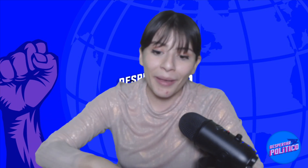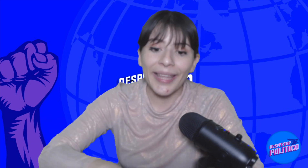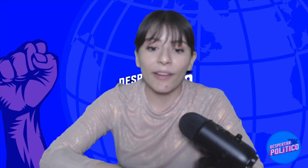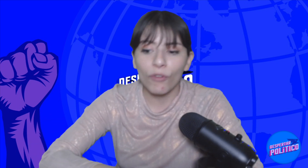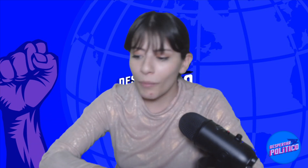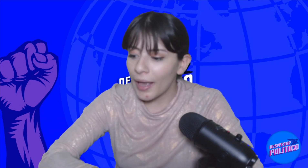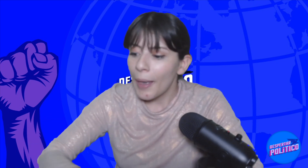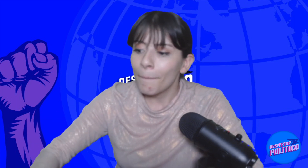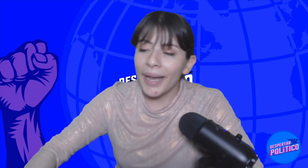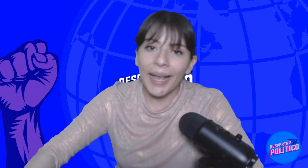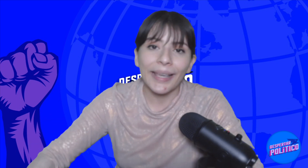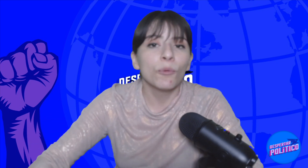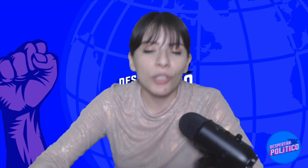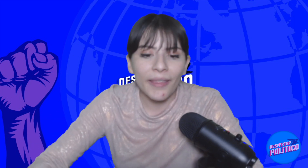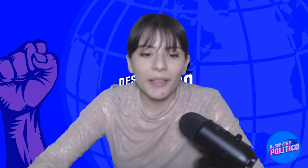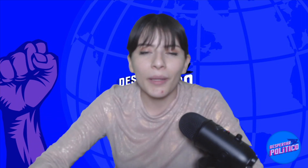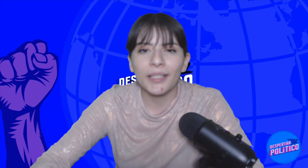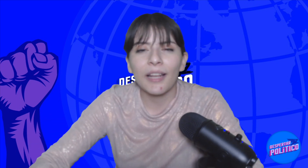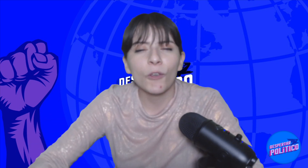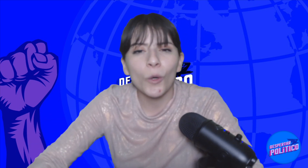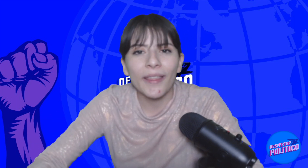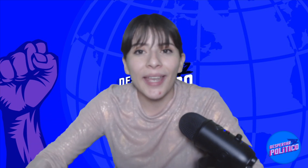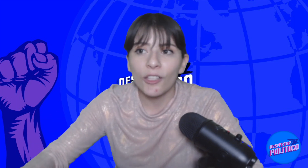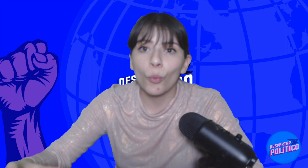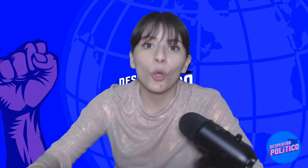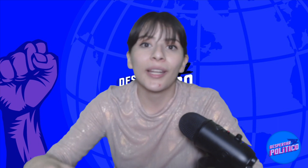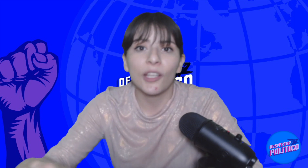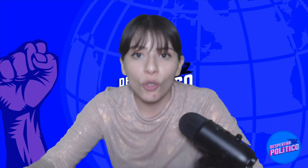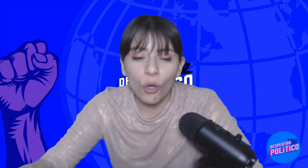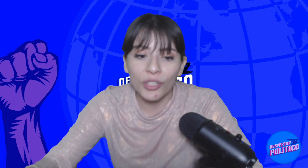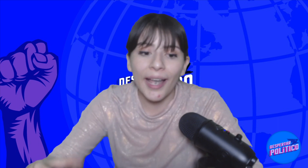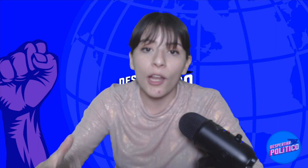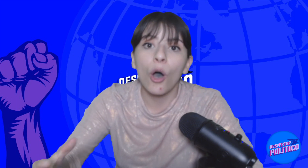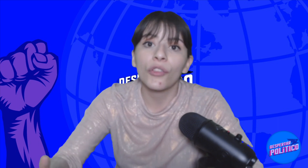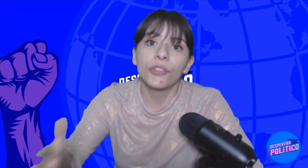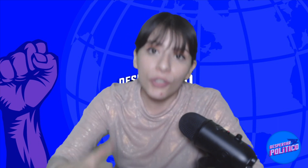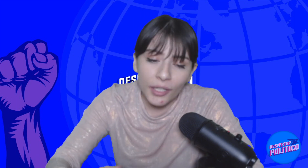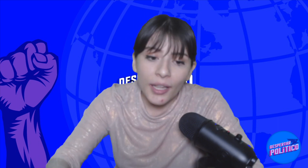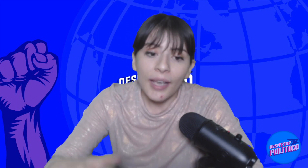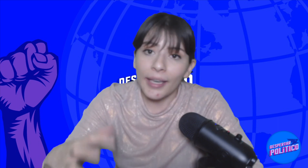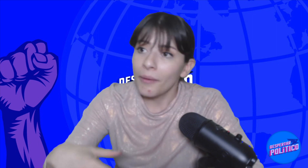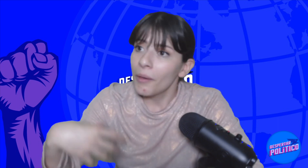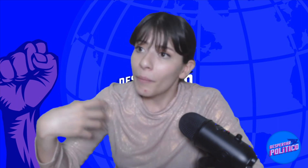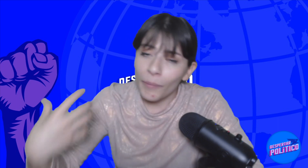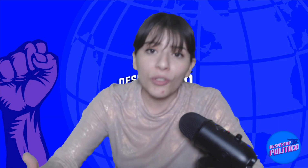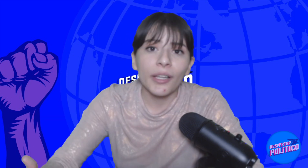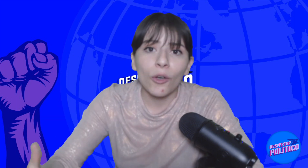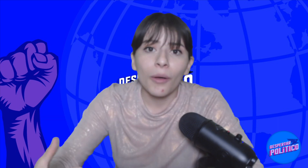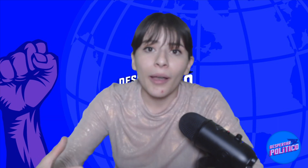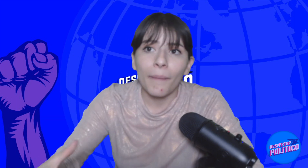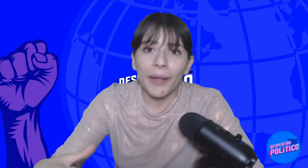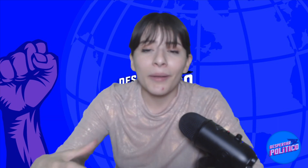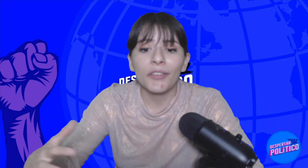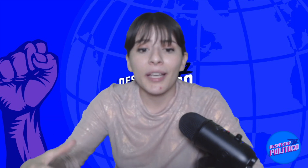iniciativa de reforma para que busca desaparecer la figura de subcontratación o sea el outsourcing que primero se